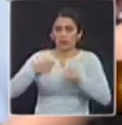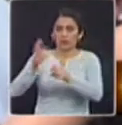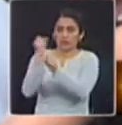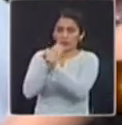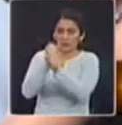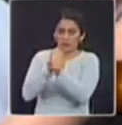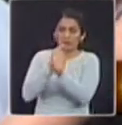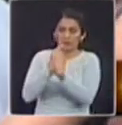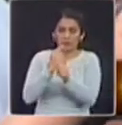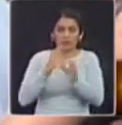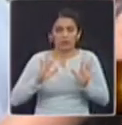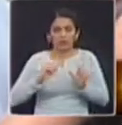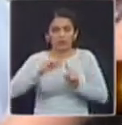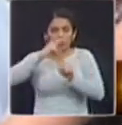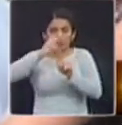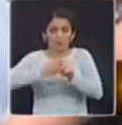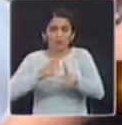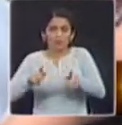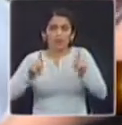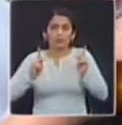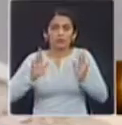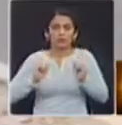Él hace muchos años no ha salido de vacaciones.